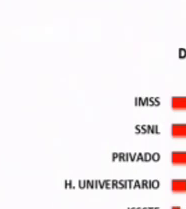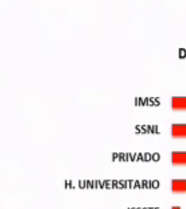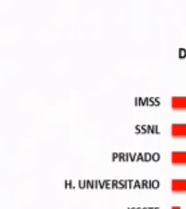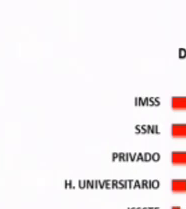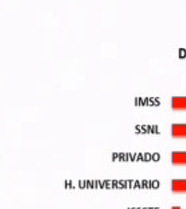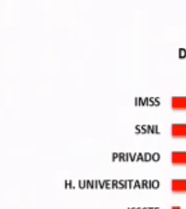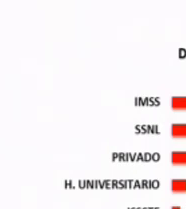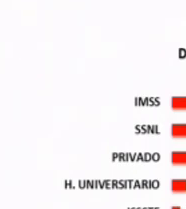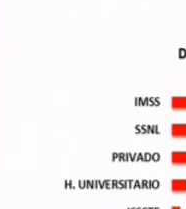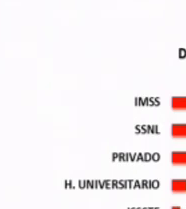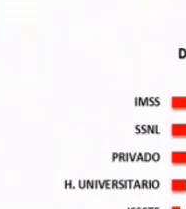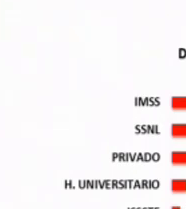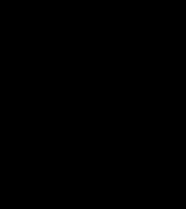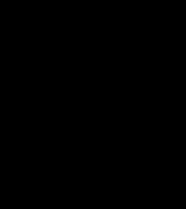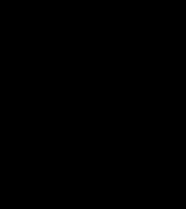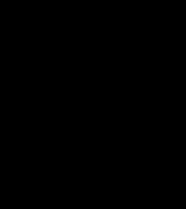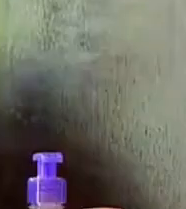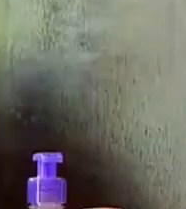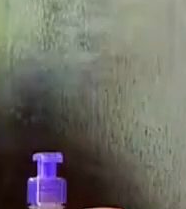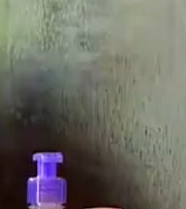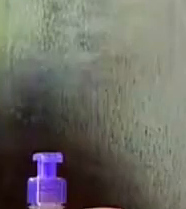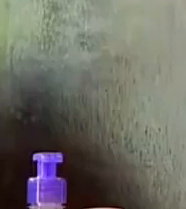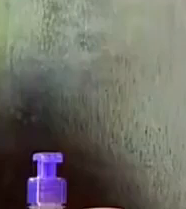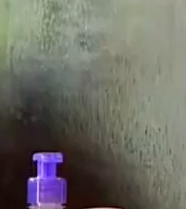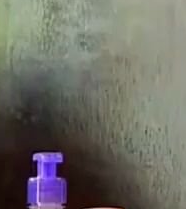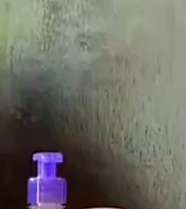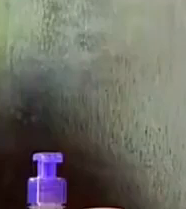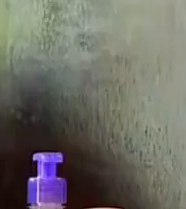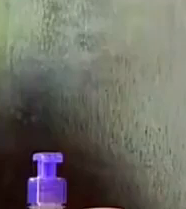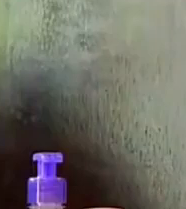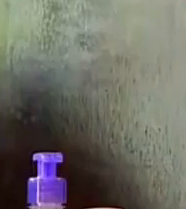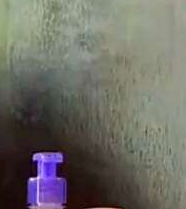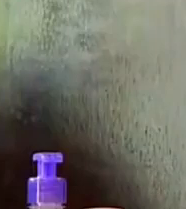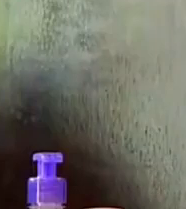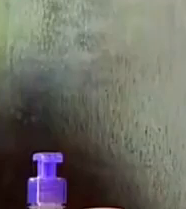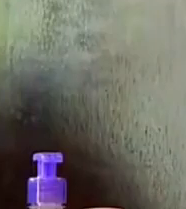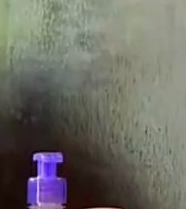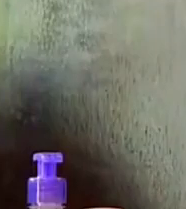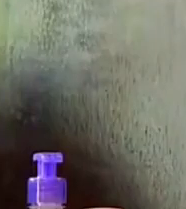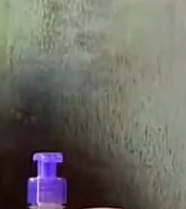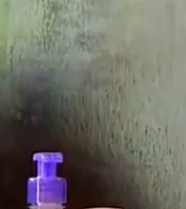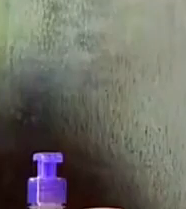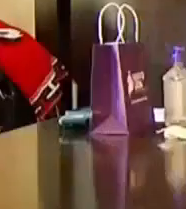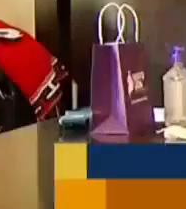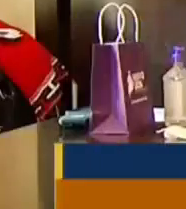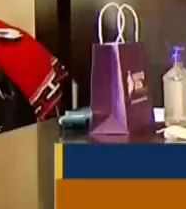Monterrey, Guadalupe y San Nicolás. Concluyo, señor gobernador, es cuanto.